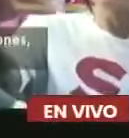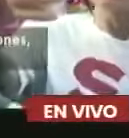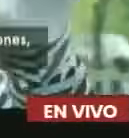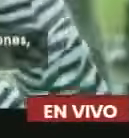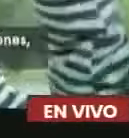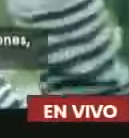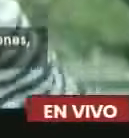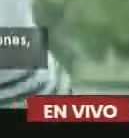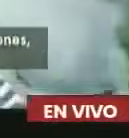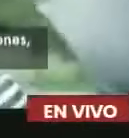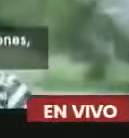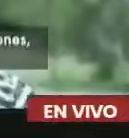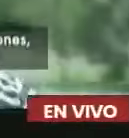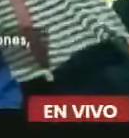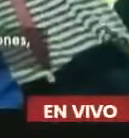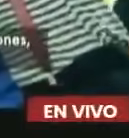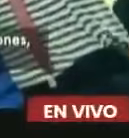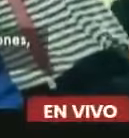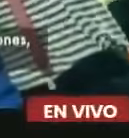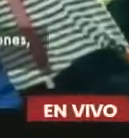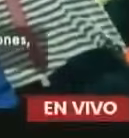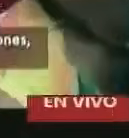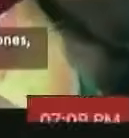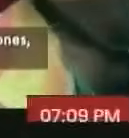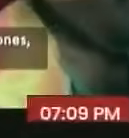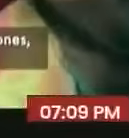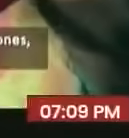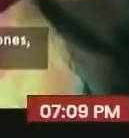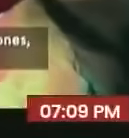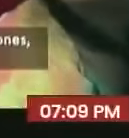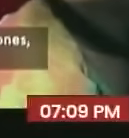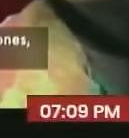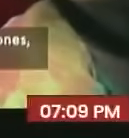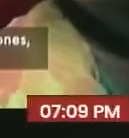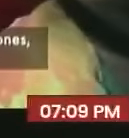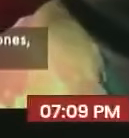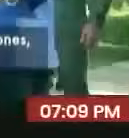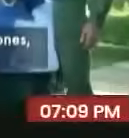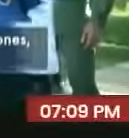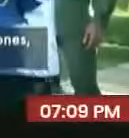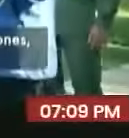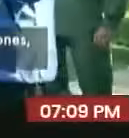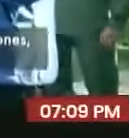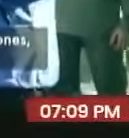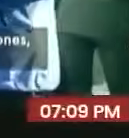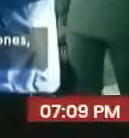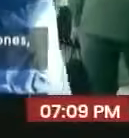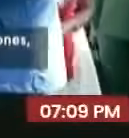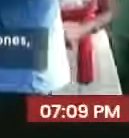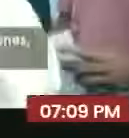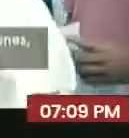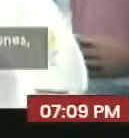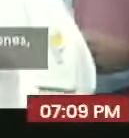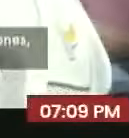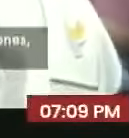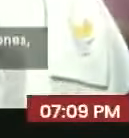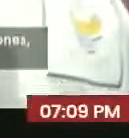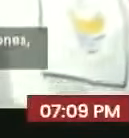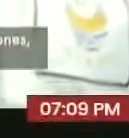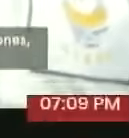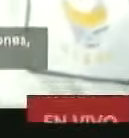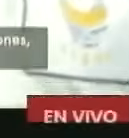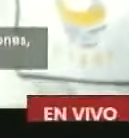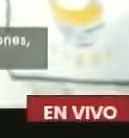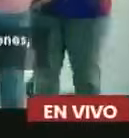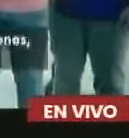He recibido miles de miles de miles de oraciones, bendiciones, felicitaciones de hombres